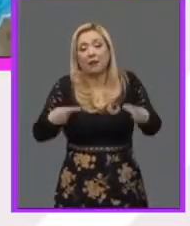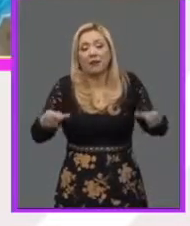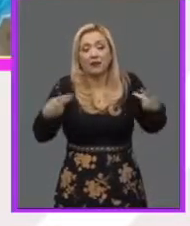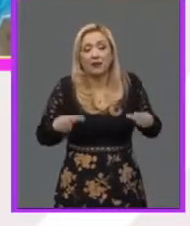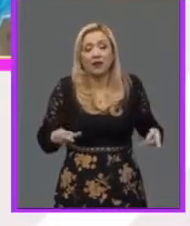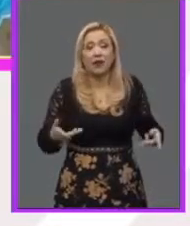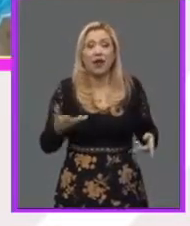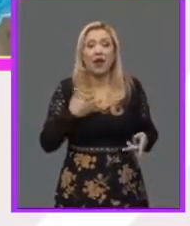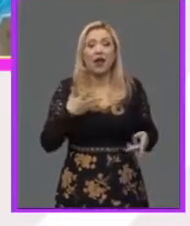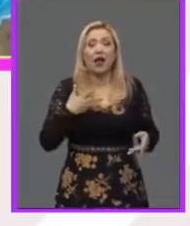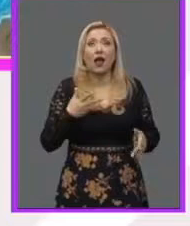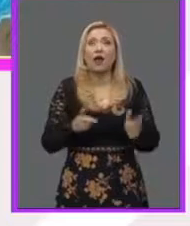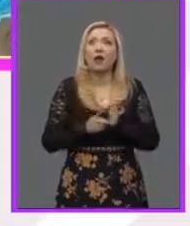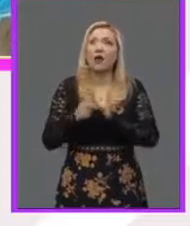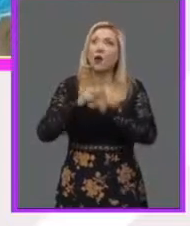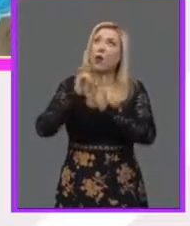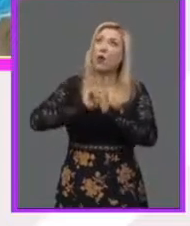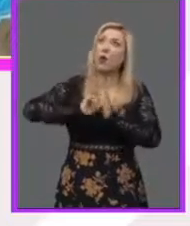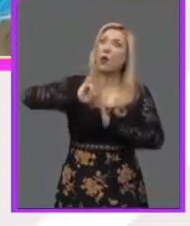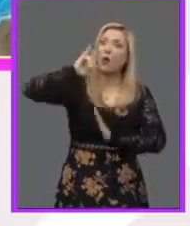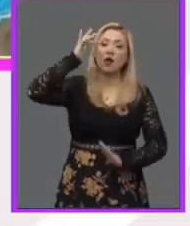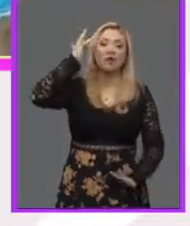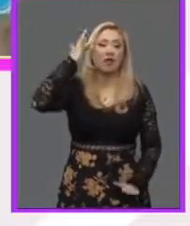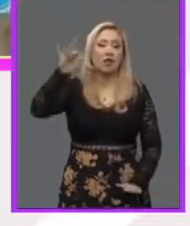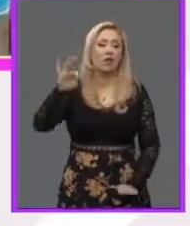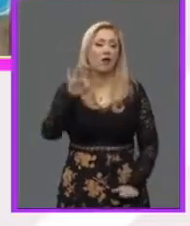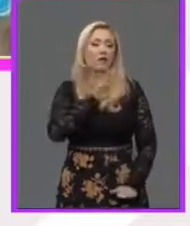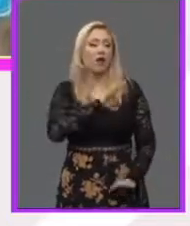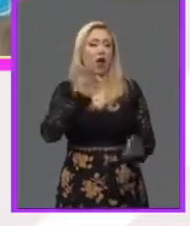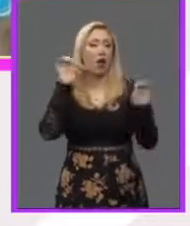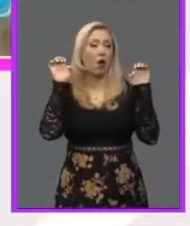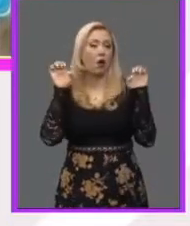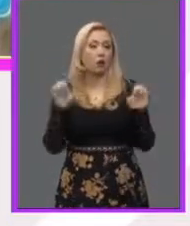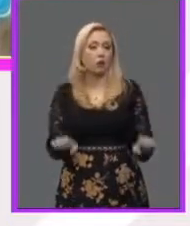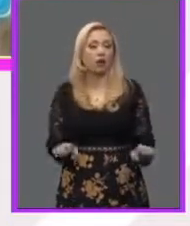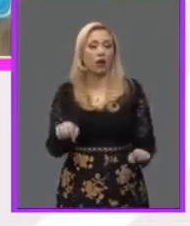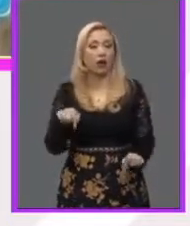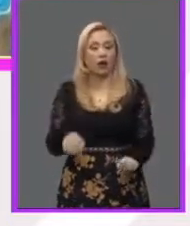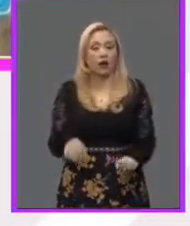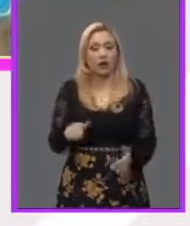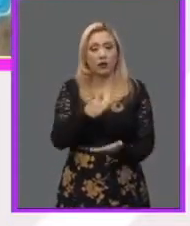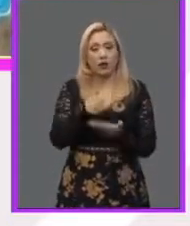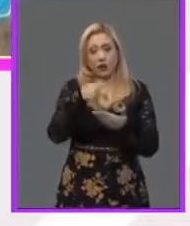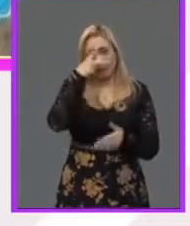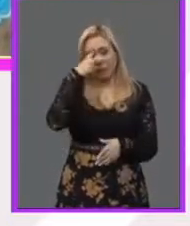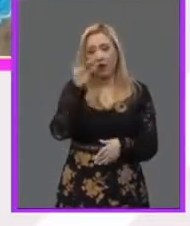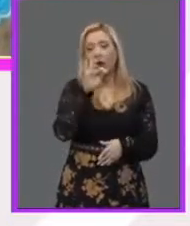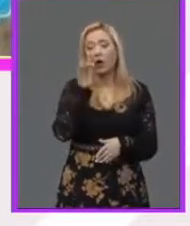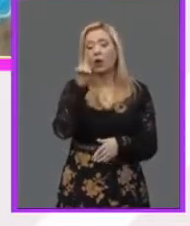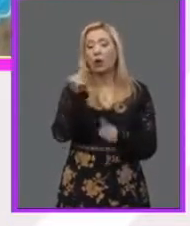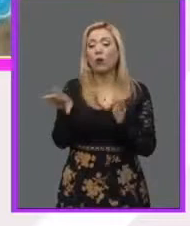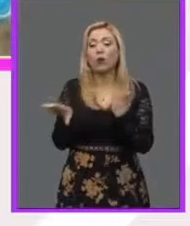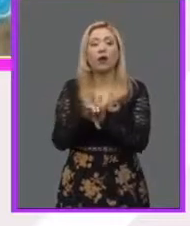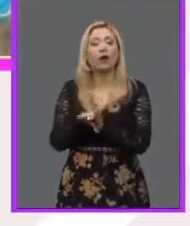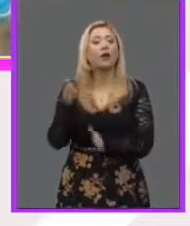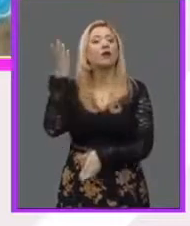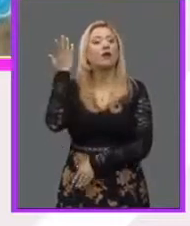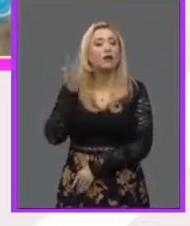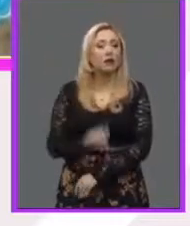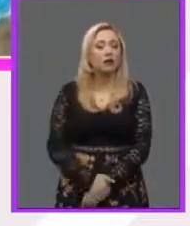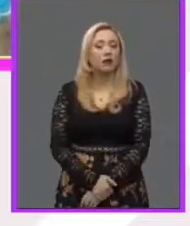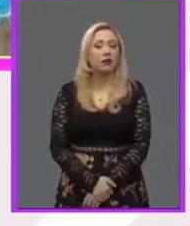una persona que tenga un penthouse en Santa Fe de lujo en la Ciudad de México, si ese penthouse tiene solo una